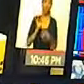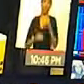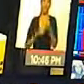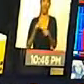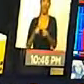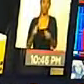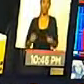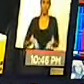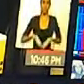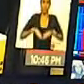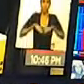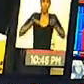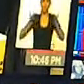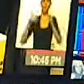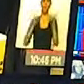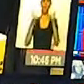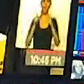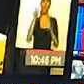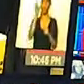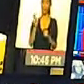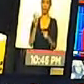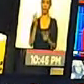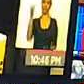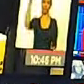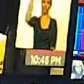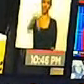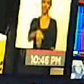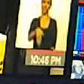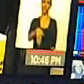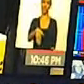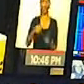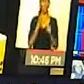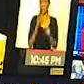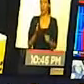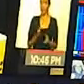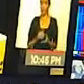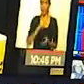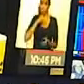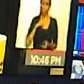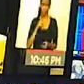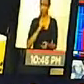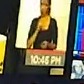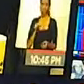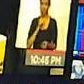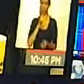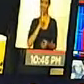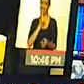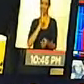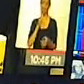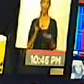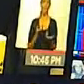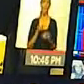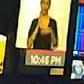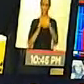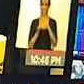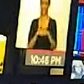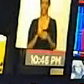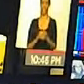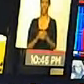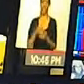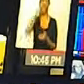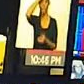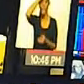vuelo mediático a un personaje que va en flanco declive. Pero bueno, nosotros no somos quienes los que nos vamos a interrumpir las